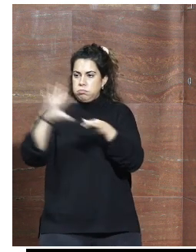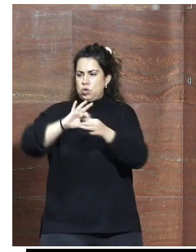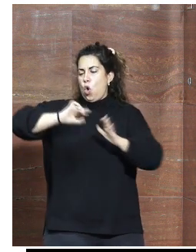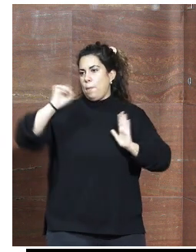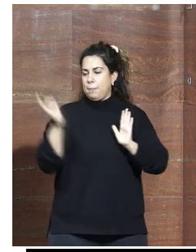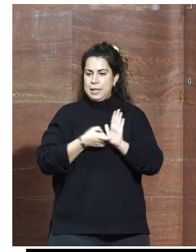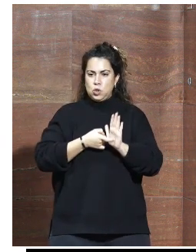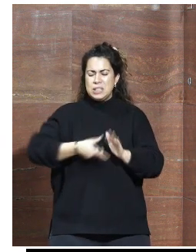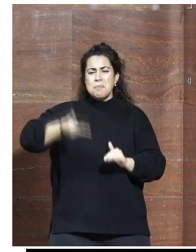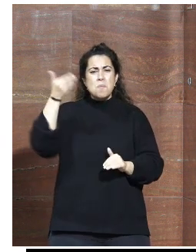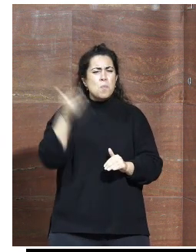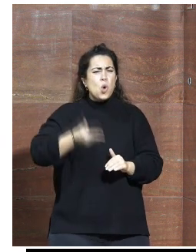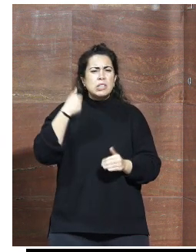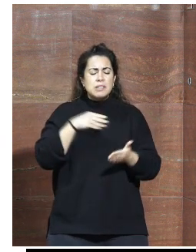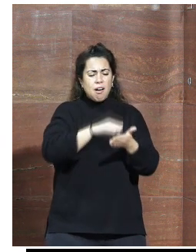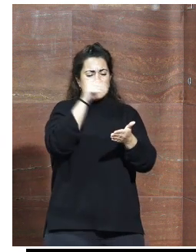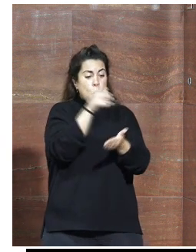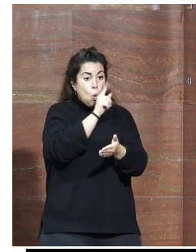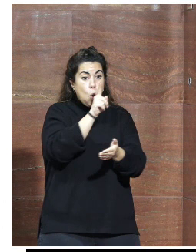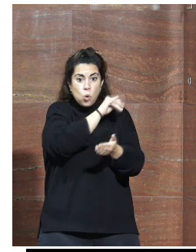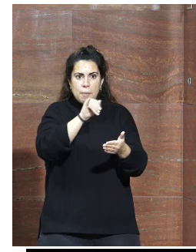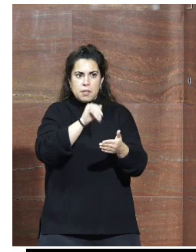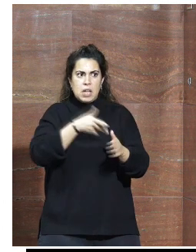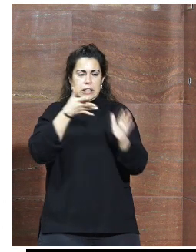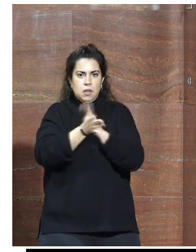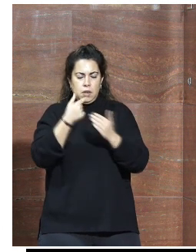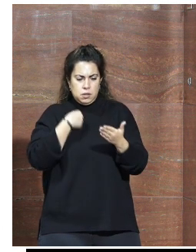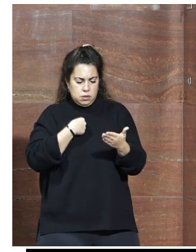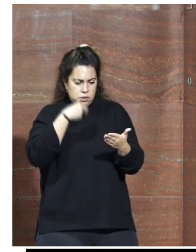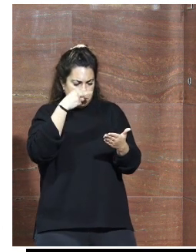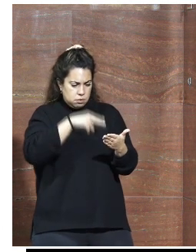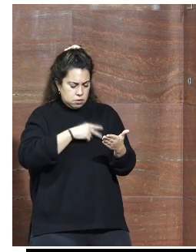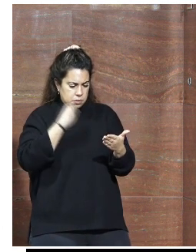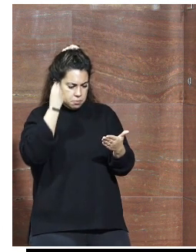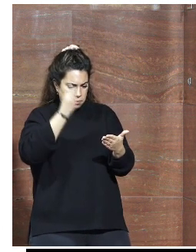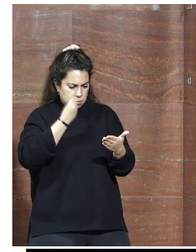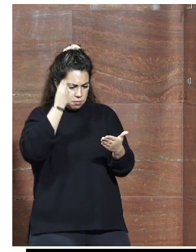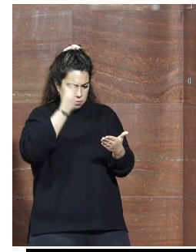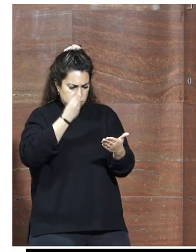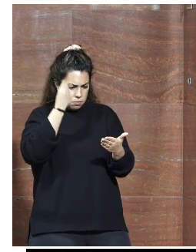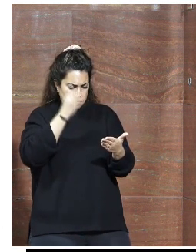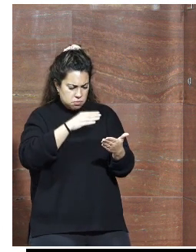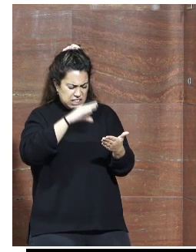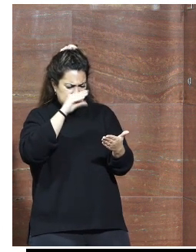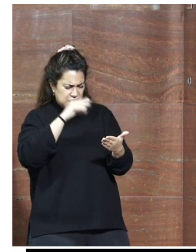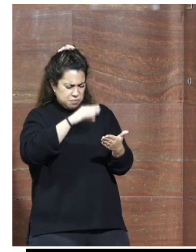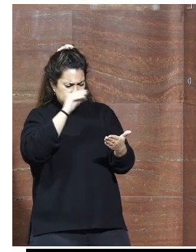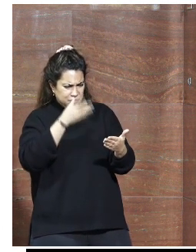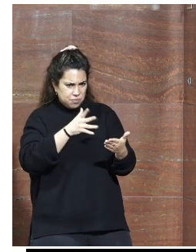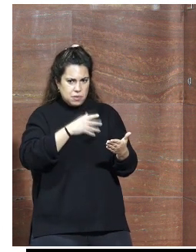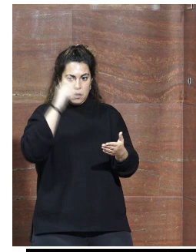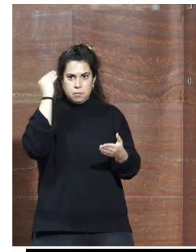Qué importante es que sea la primera y que no haya que estar pensando delante de algo si esto lo entiendo o qué me están queriendo decir, ¿no?